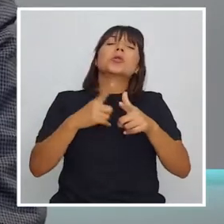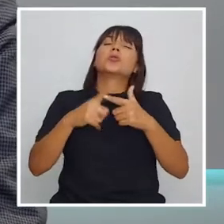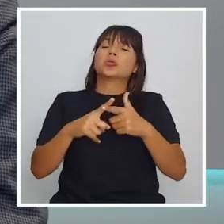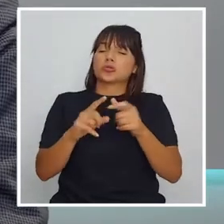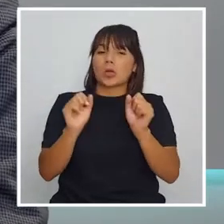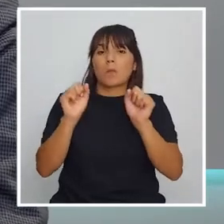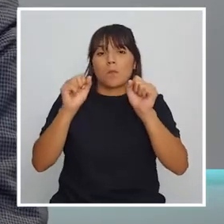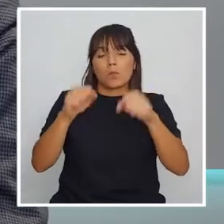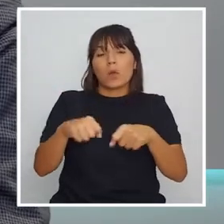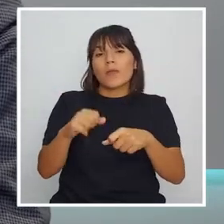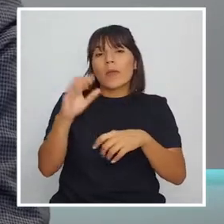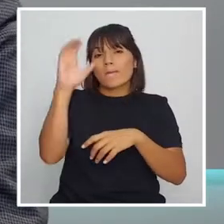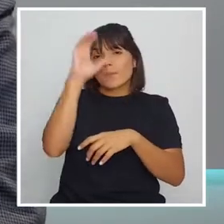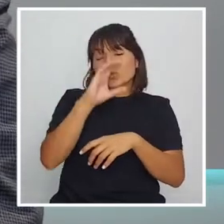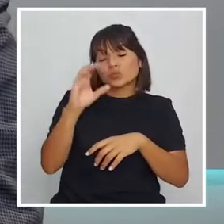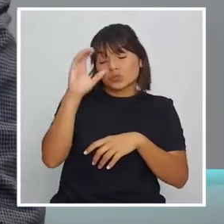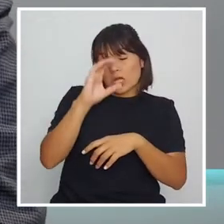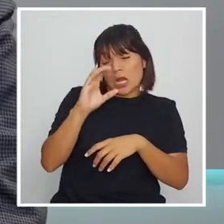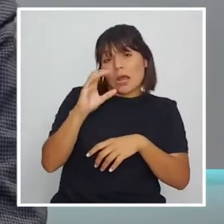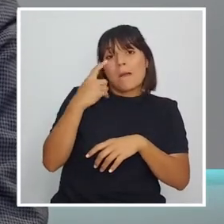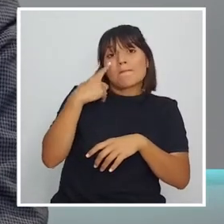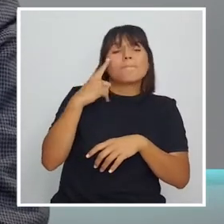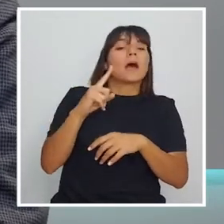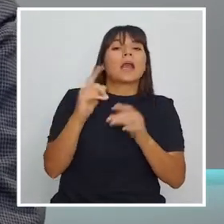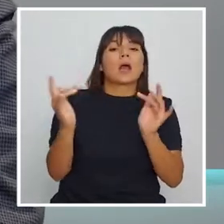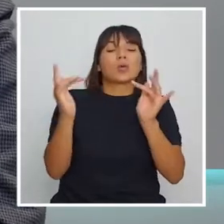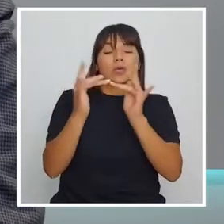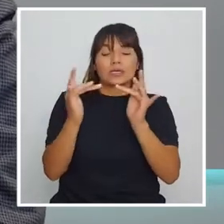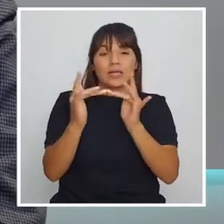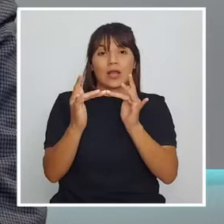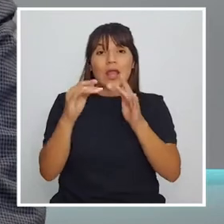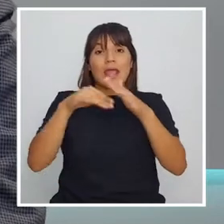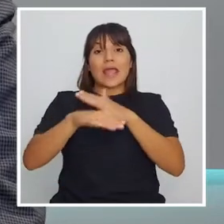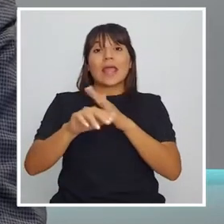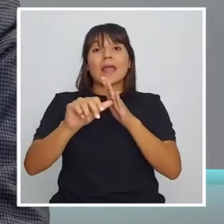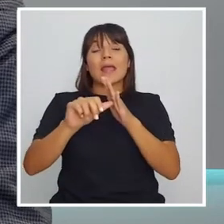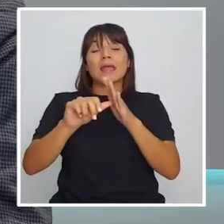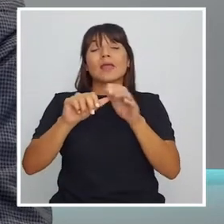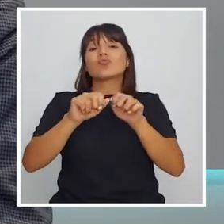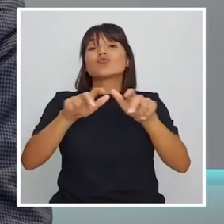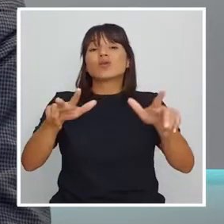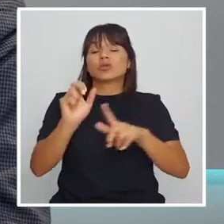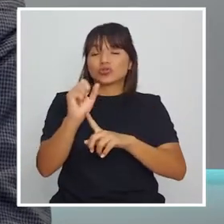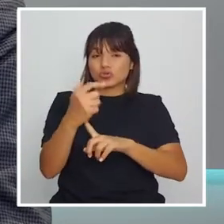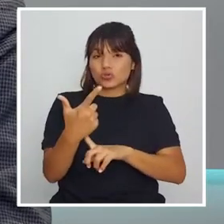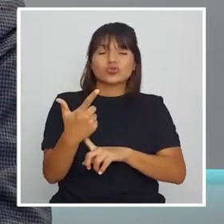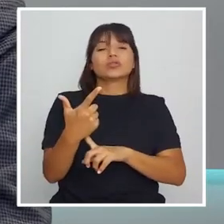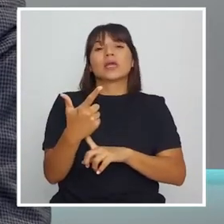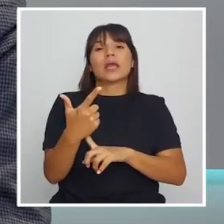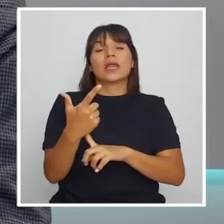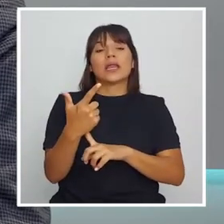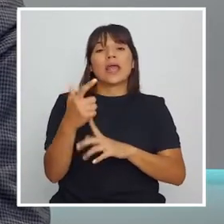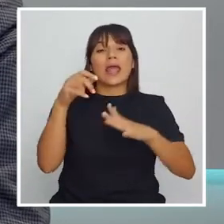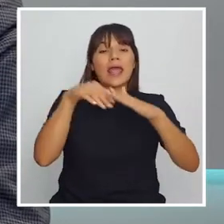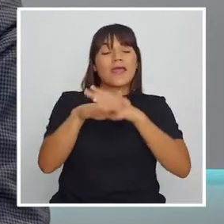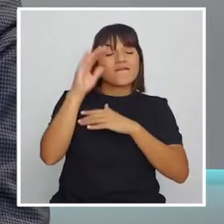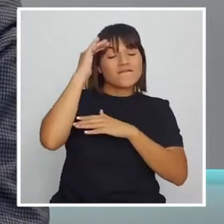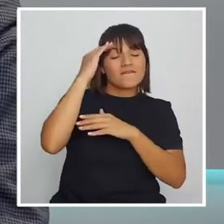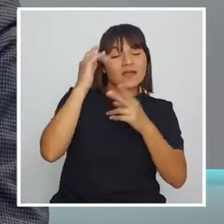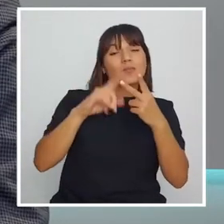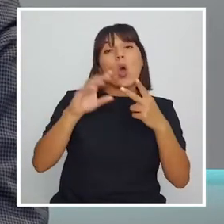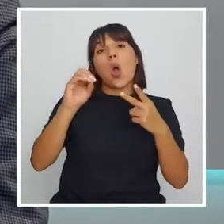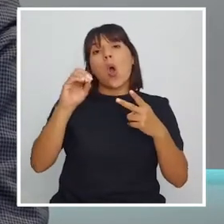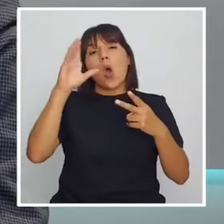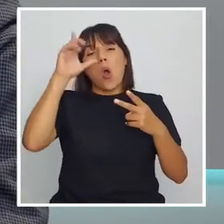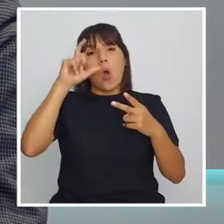para contactarnos en las páginas, en las redes sociales, ya sea en Facebook o en Instagram, pueden encontrar